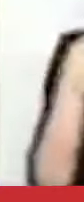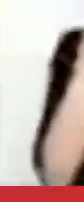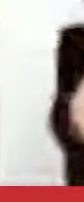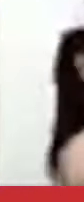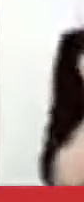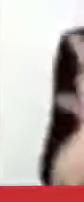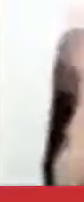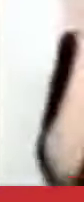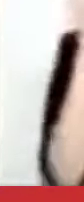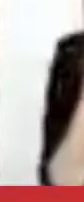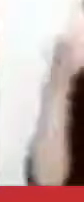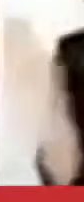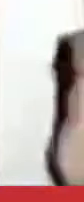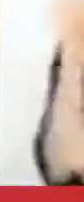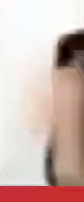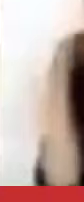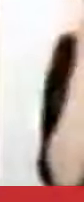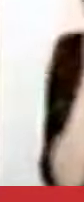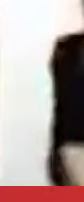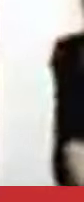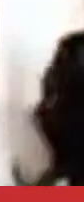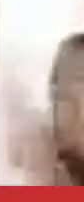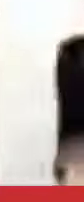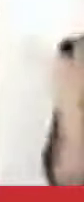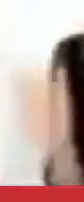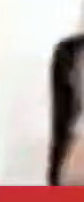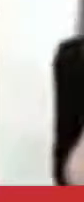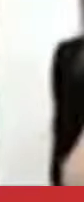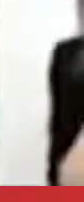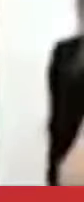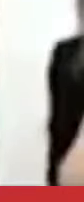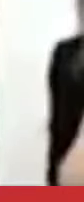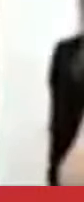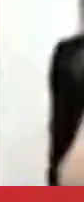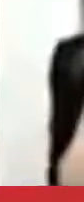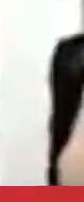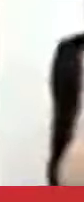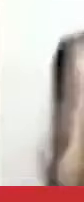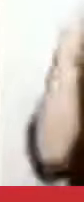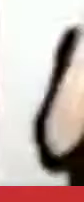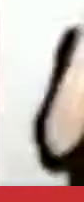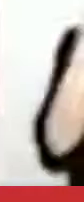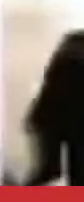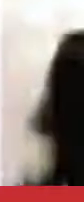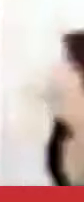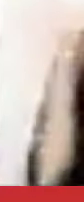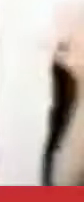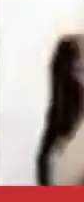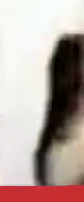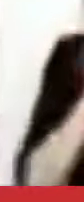violencia en este momento Los hombres también toda nuestra población está viviendo las los niveles de violencia como no lo se habían visto jamás y la ley está